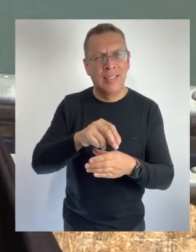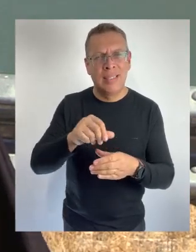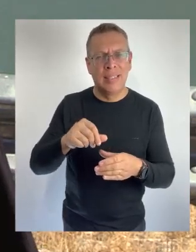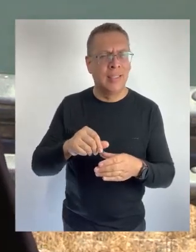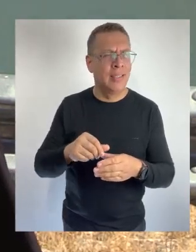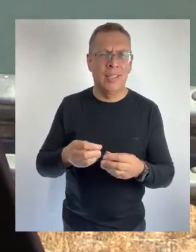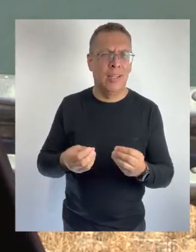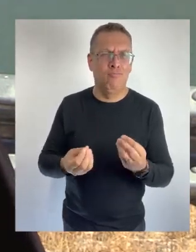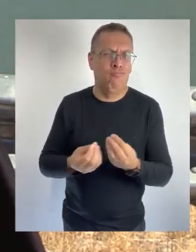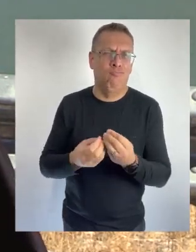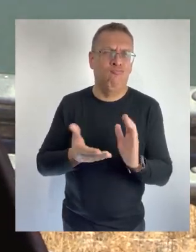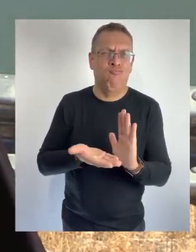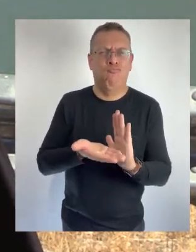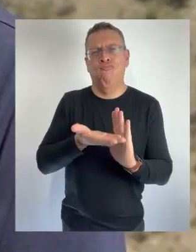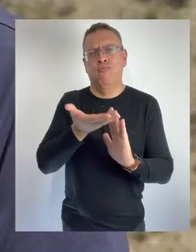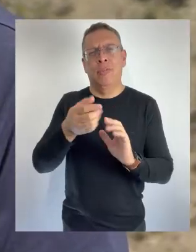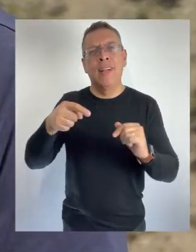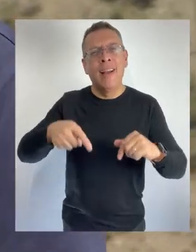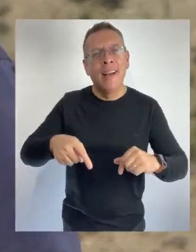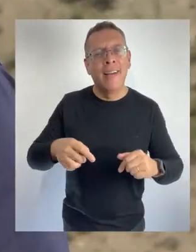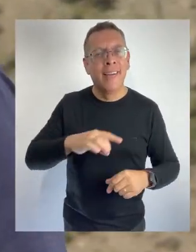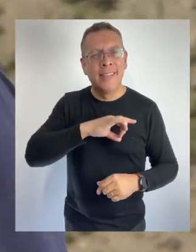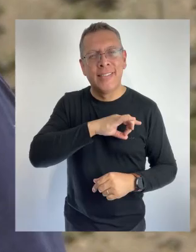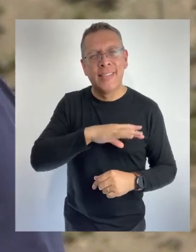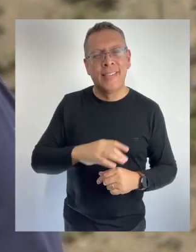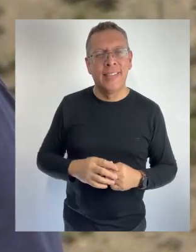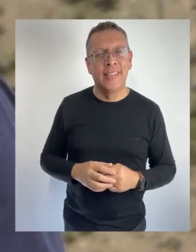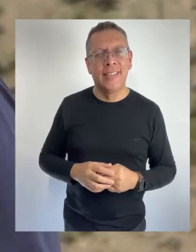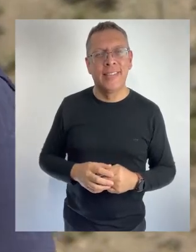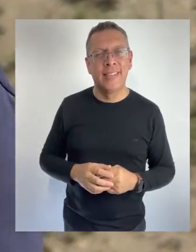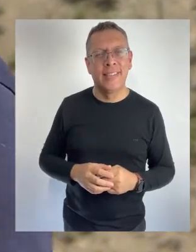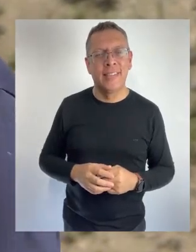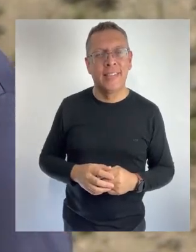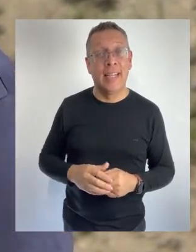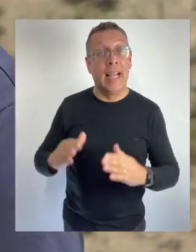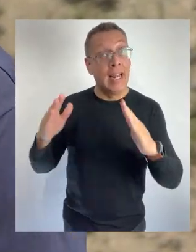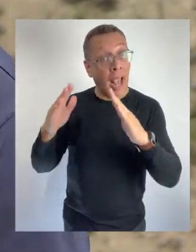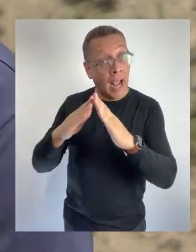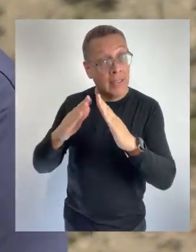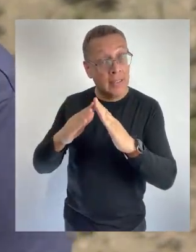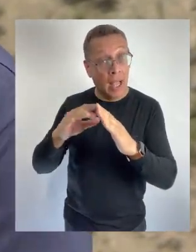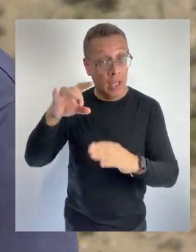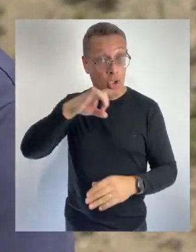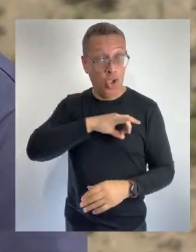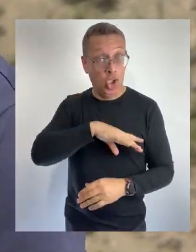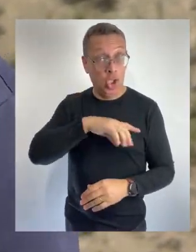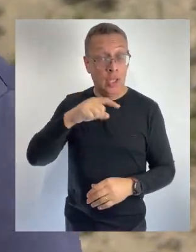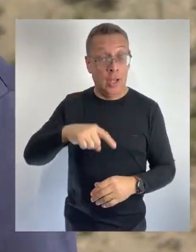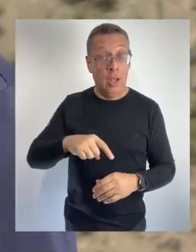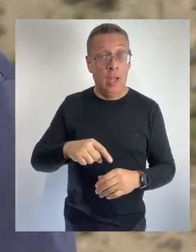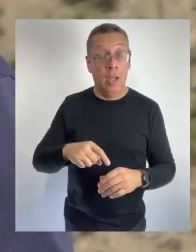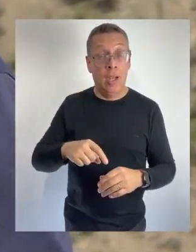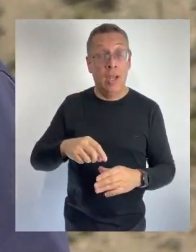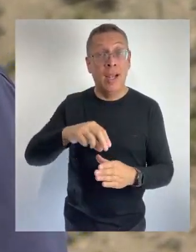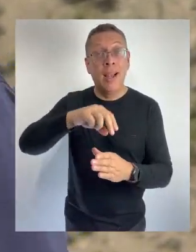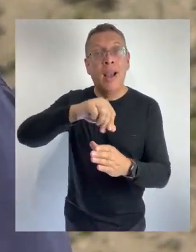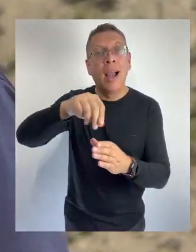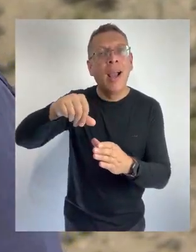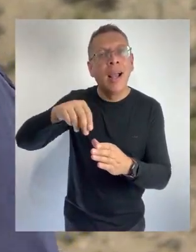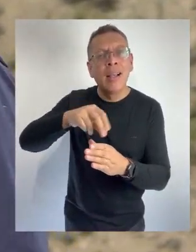sal. Ya sabes las mamás que en la casa hacen la de salada, le echan mucha sal o mucho aceite.